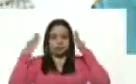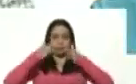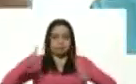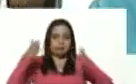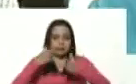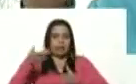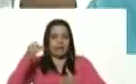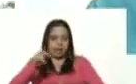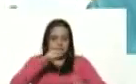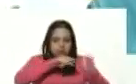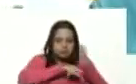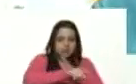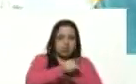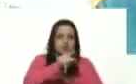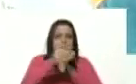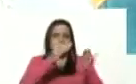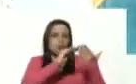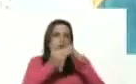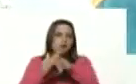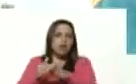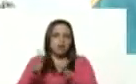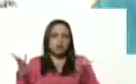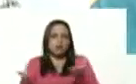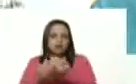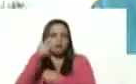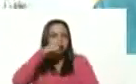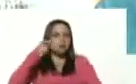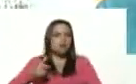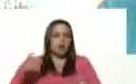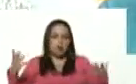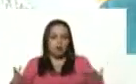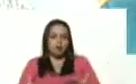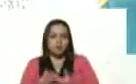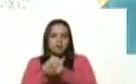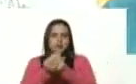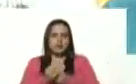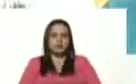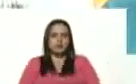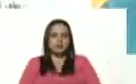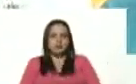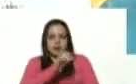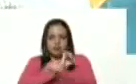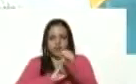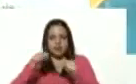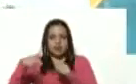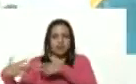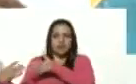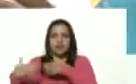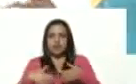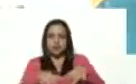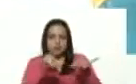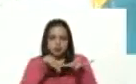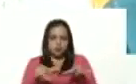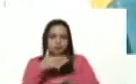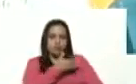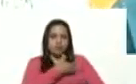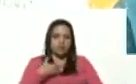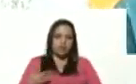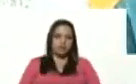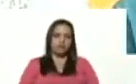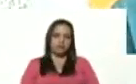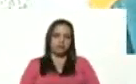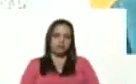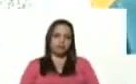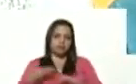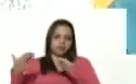las catacumbas con nuestro pueblo, acompañándolo, bueno, a librar esta gran batalla. Y en ese sentido yo quiero dejarles a